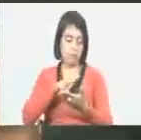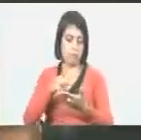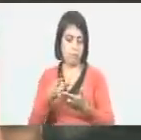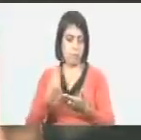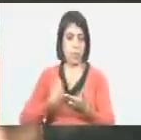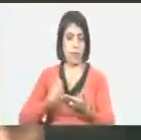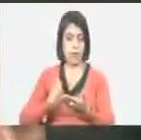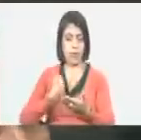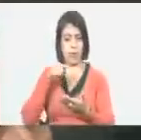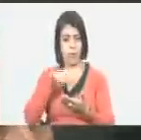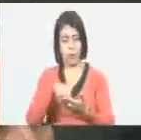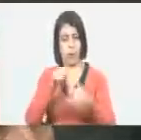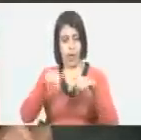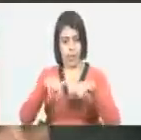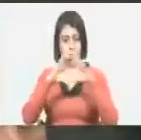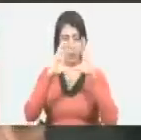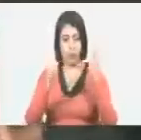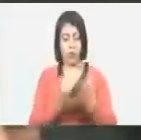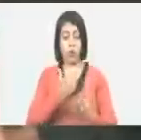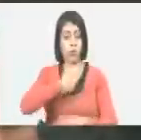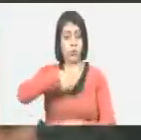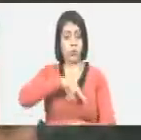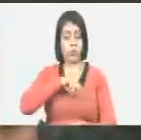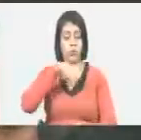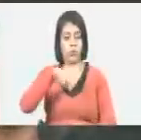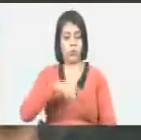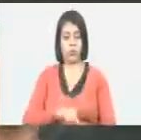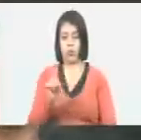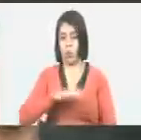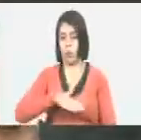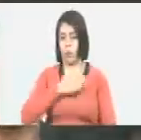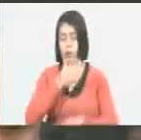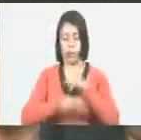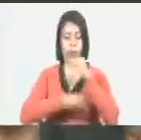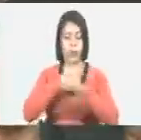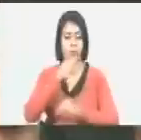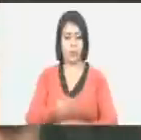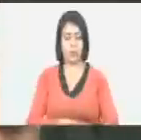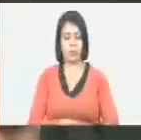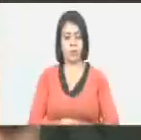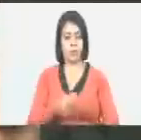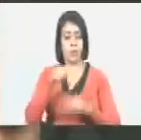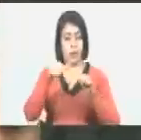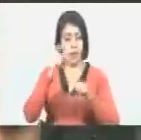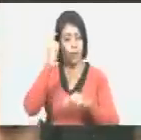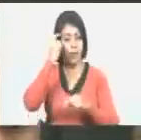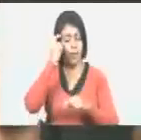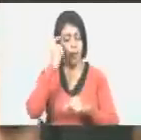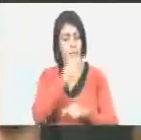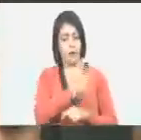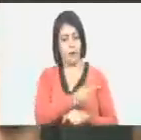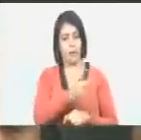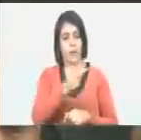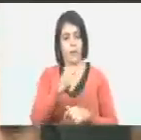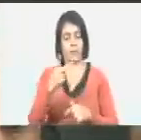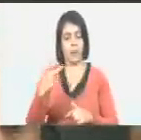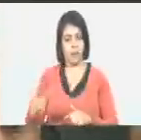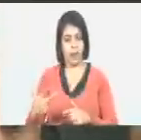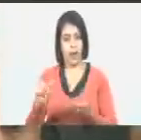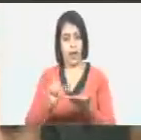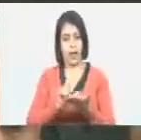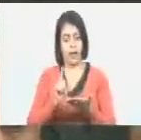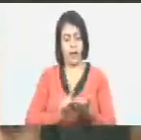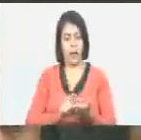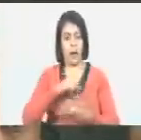hemos vivido este mundo. Nosotros no podemos hacer alusión a esta fecha sin hablar del